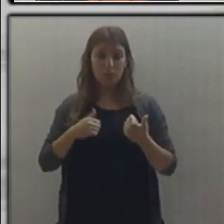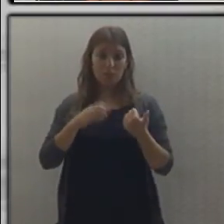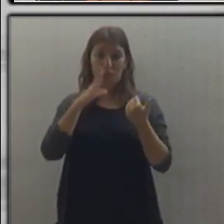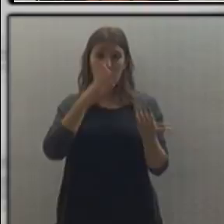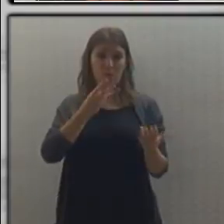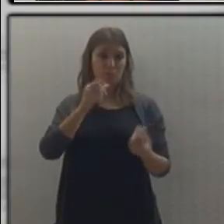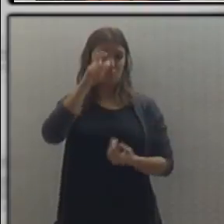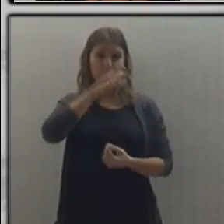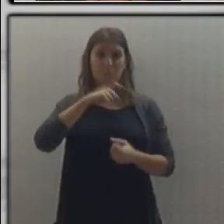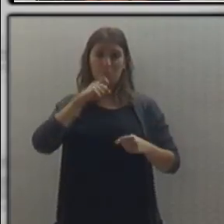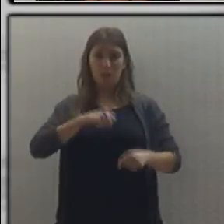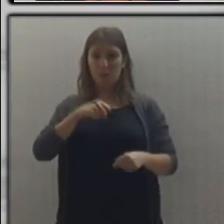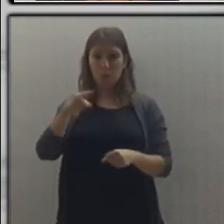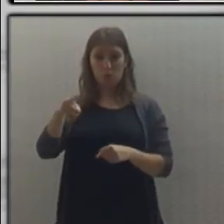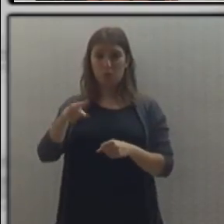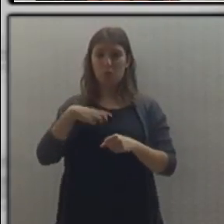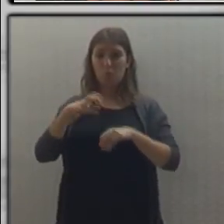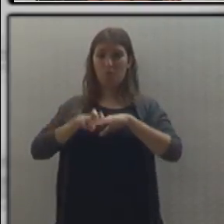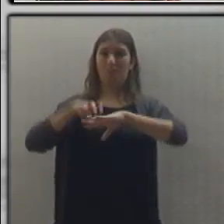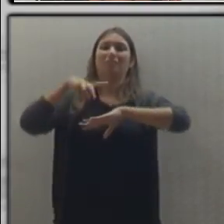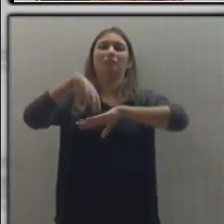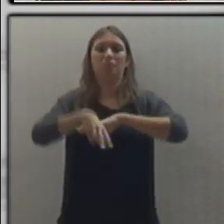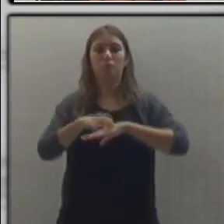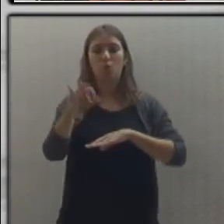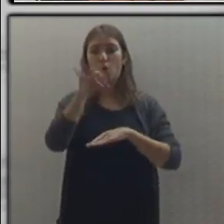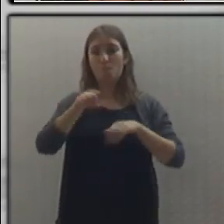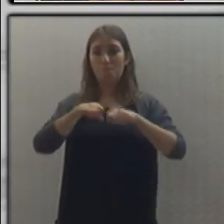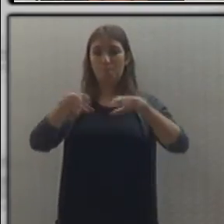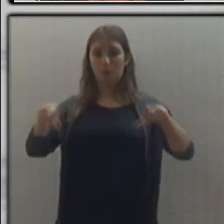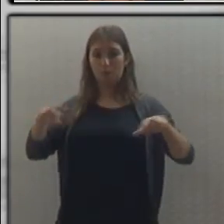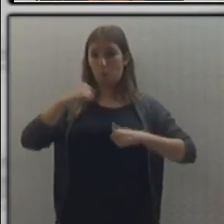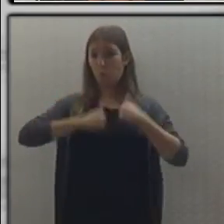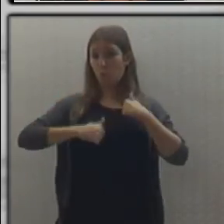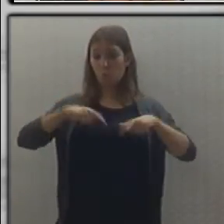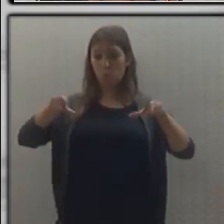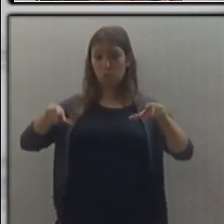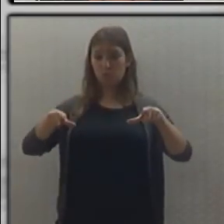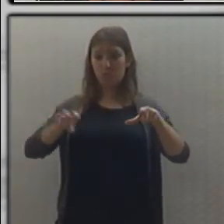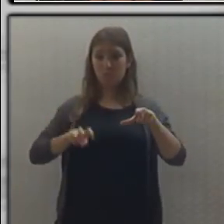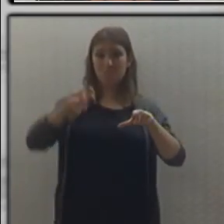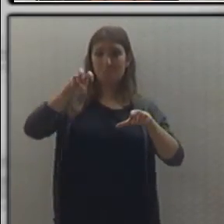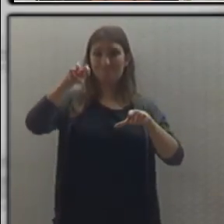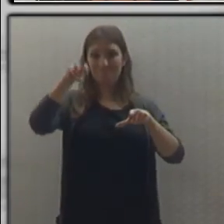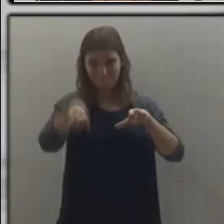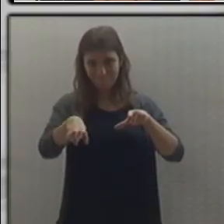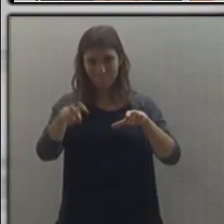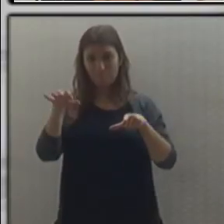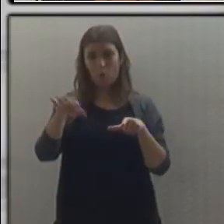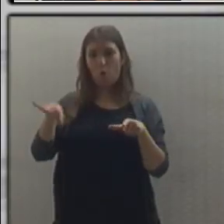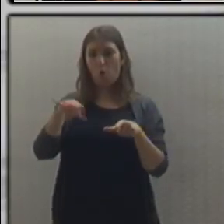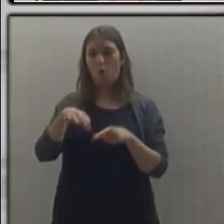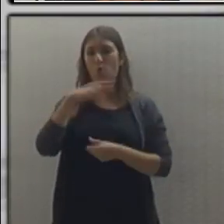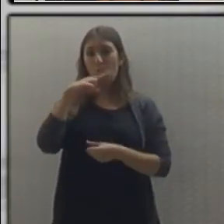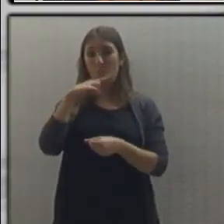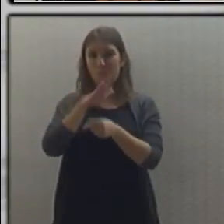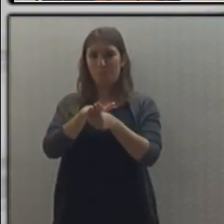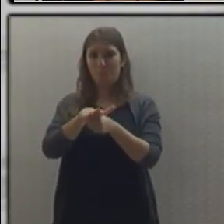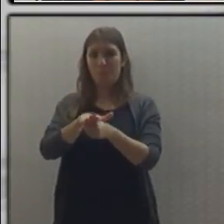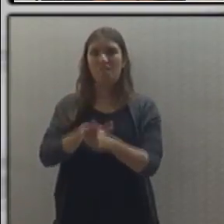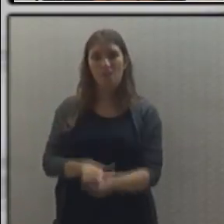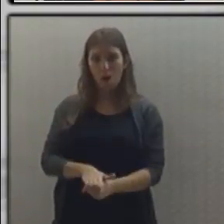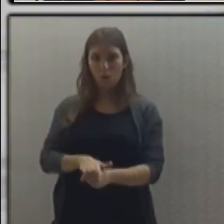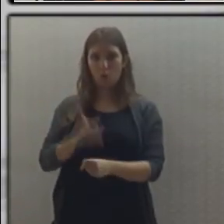muchas personas mayores ya no pueden acceder, o platos de ducha con un peldaño excesivo, o inodoros demasiado bajos